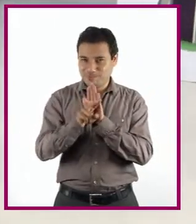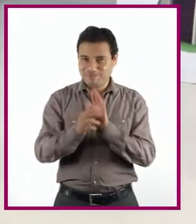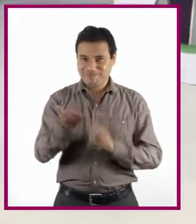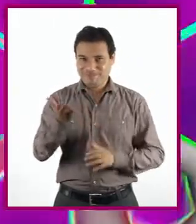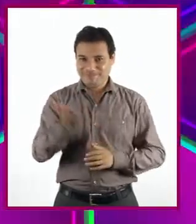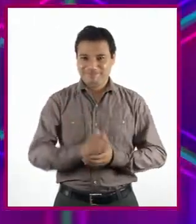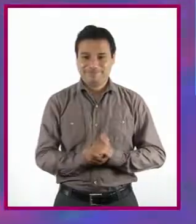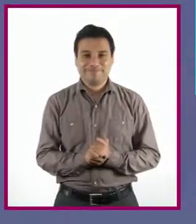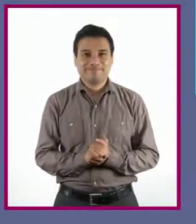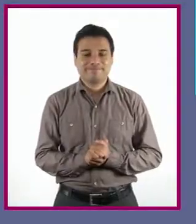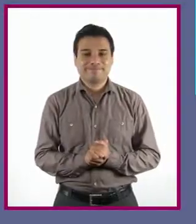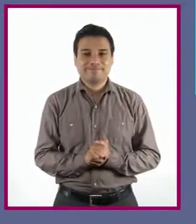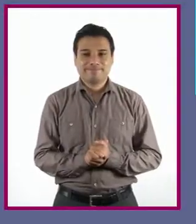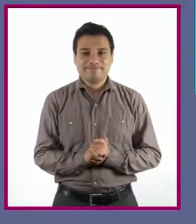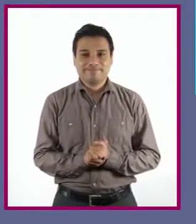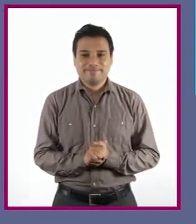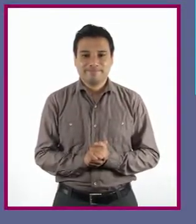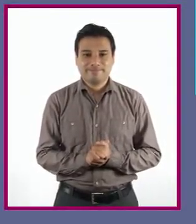audiovisual.